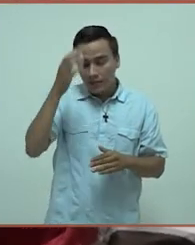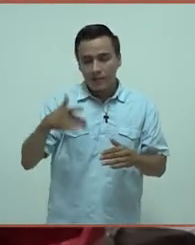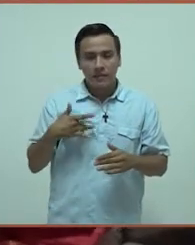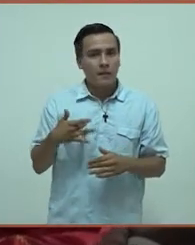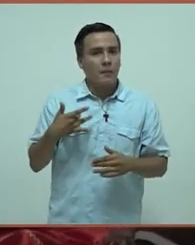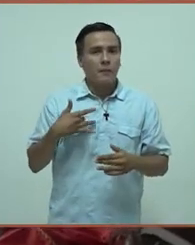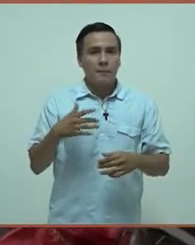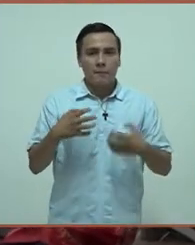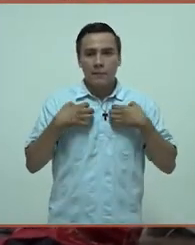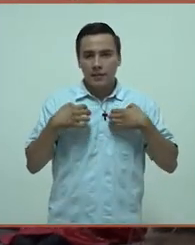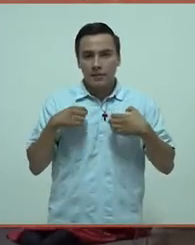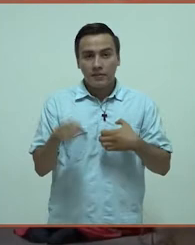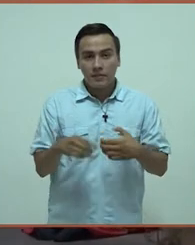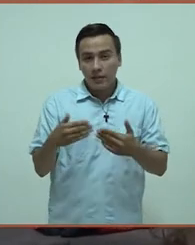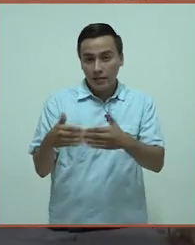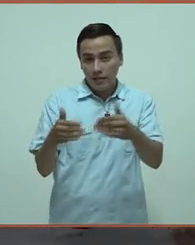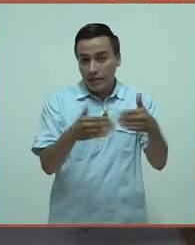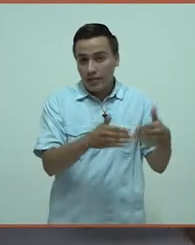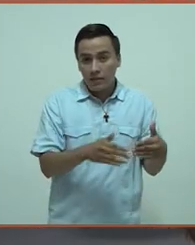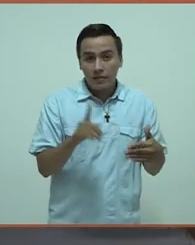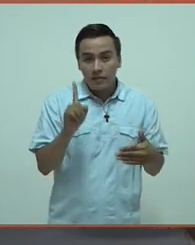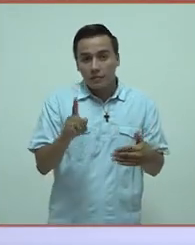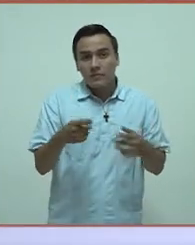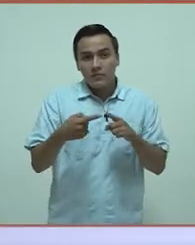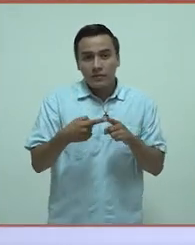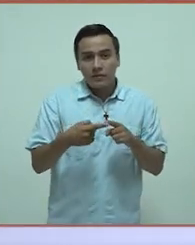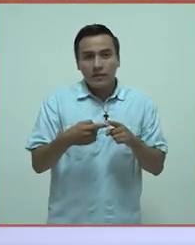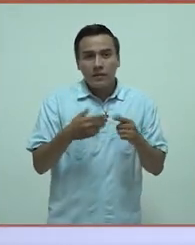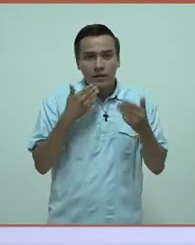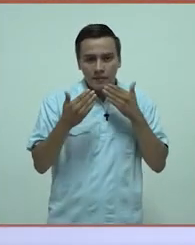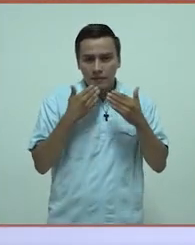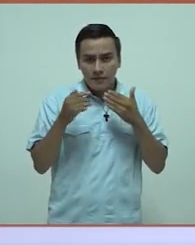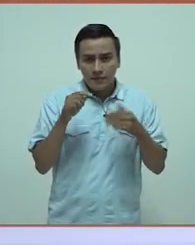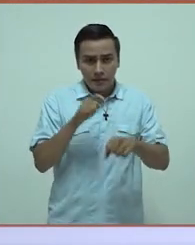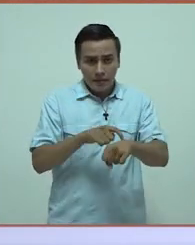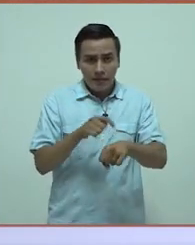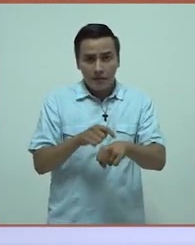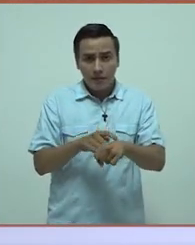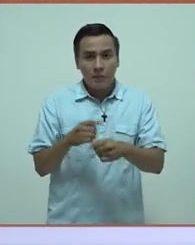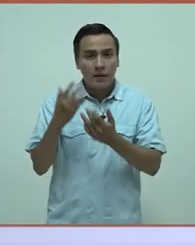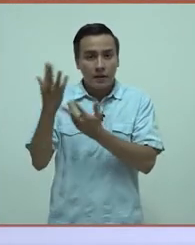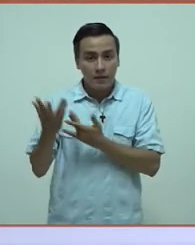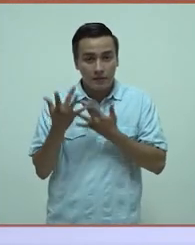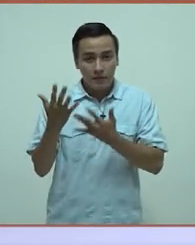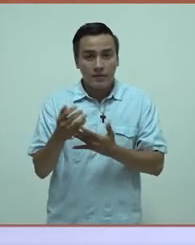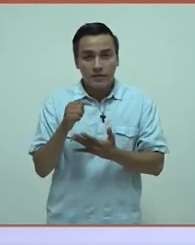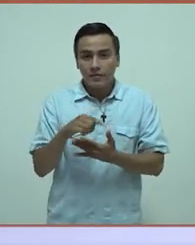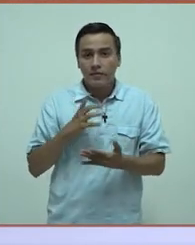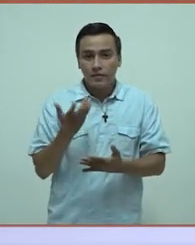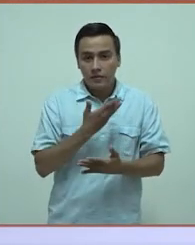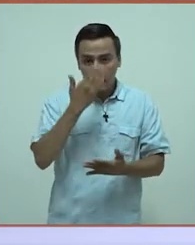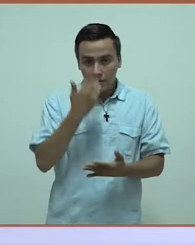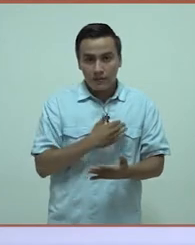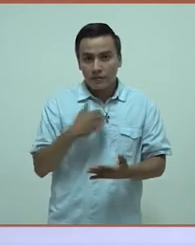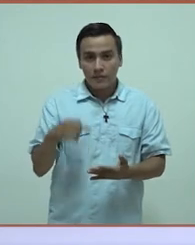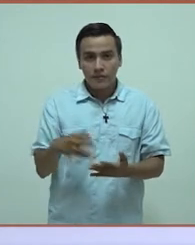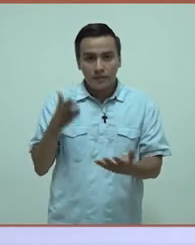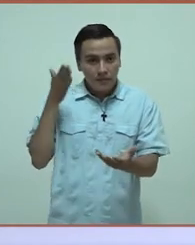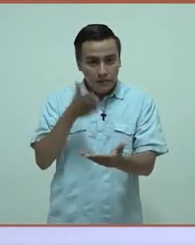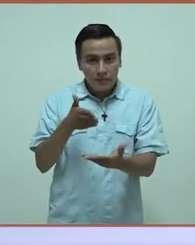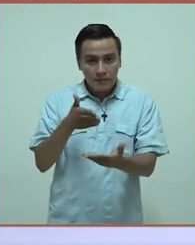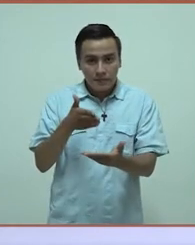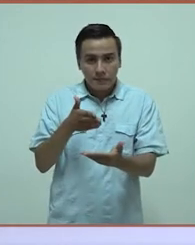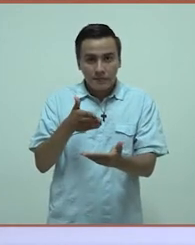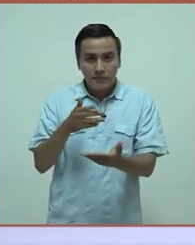distintas obviamente. Por una parte, al hablar del tiempo del Adviento, que es a lo que nos como iglesia nos dirigimos